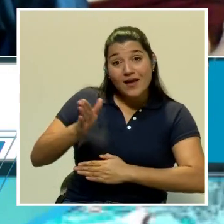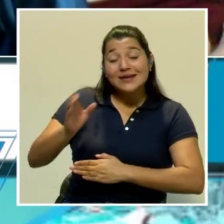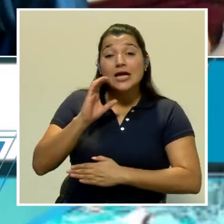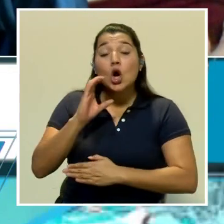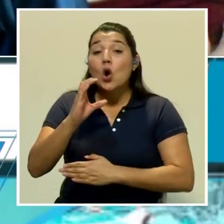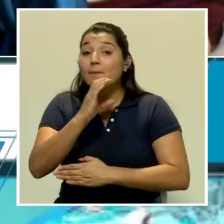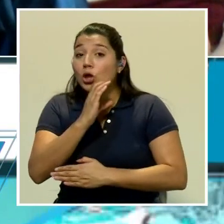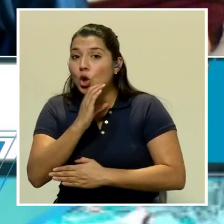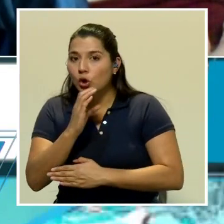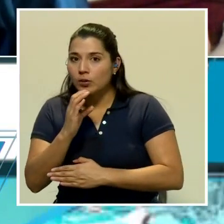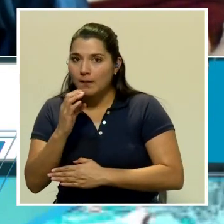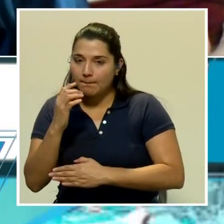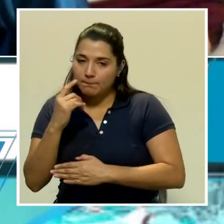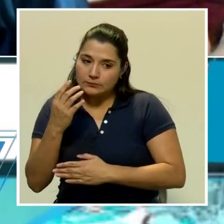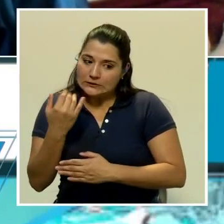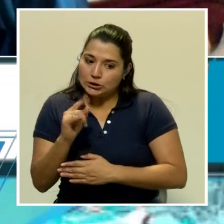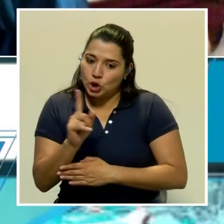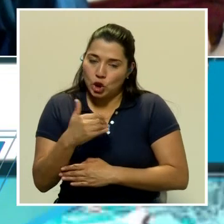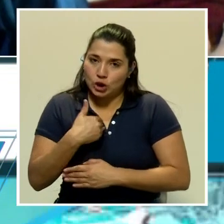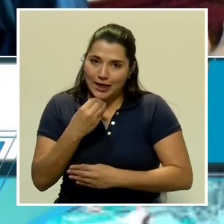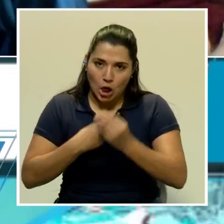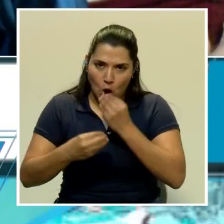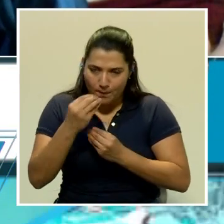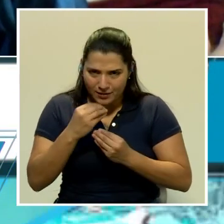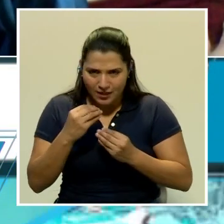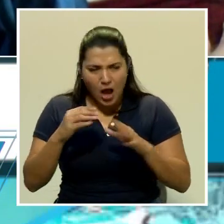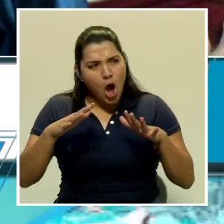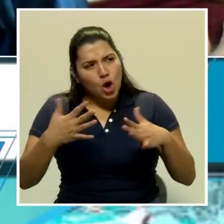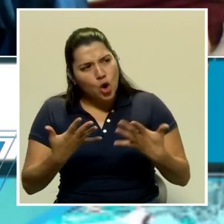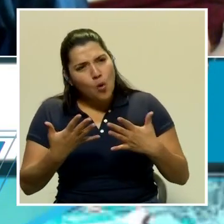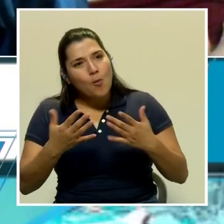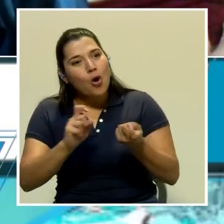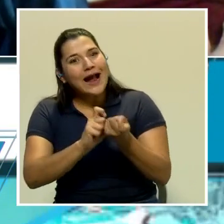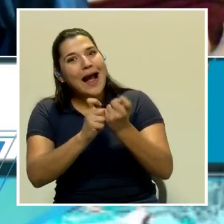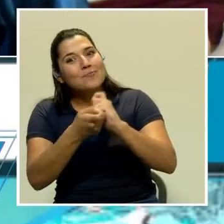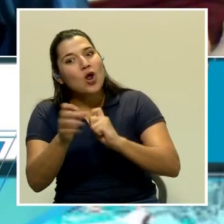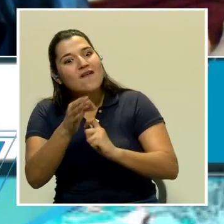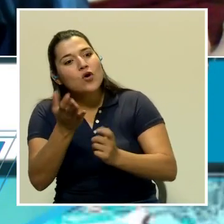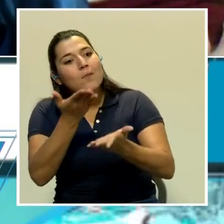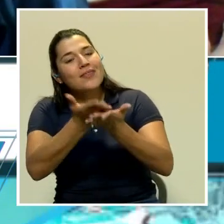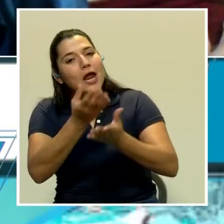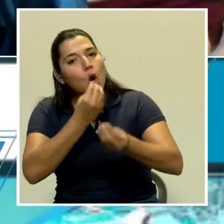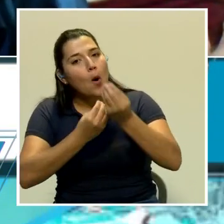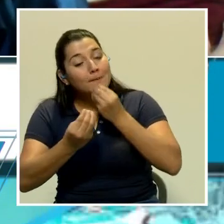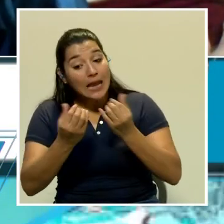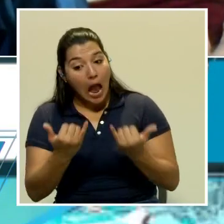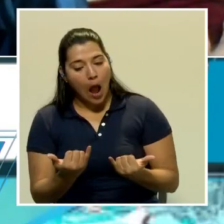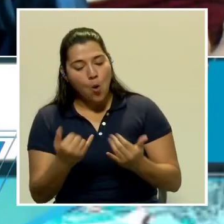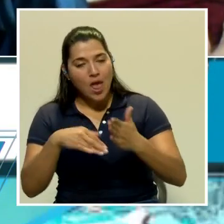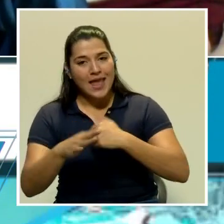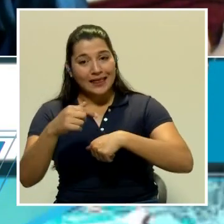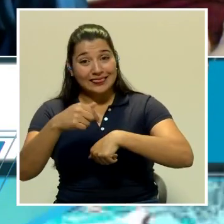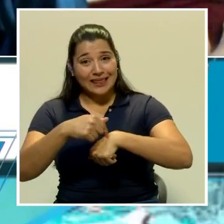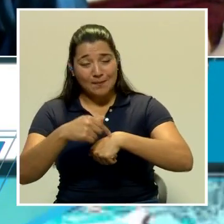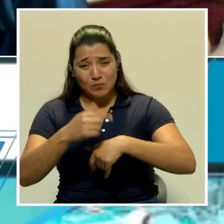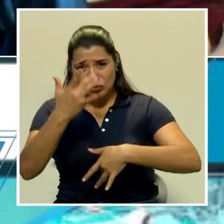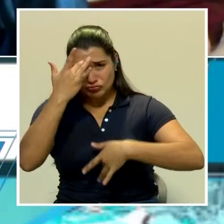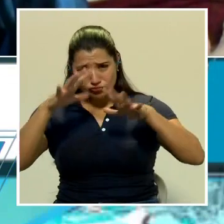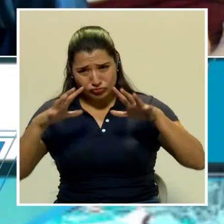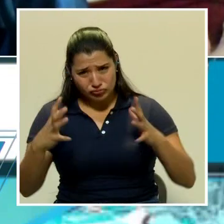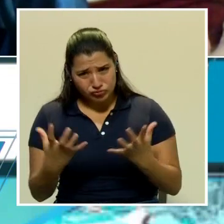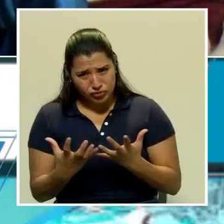escolares. ¿Cómo evolucionó la distribución de alimentos durante la pandemia? ¿Cómo puede describir ese proceso? Usted hablaba